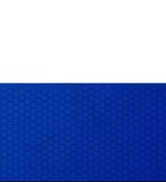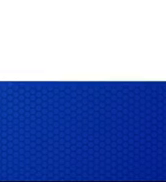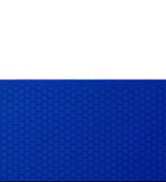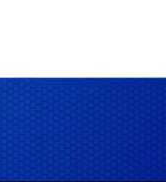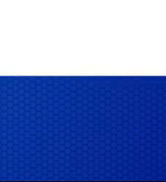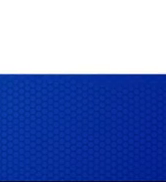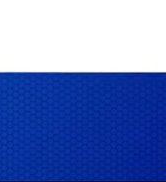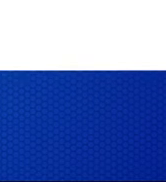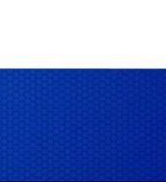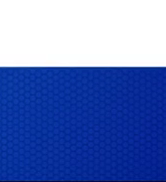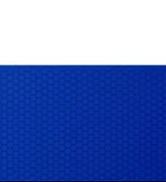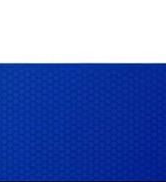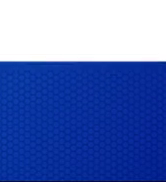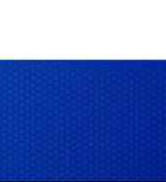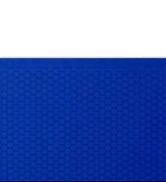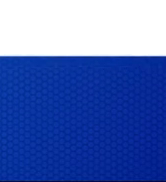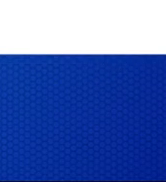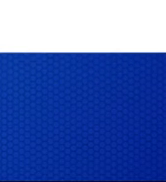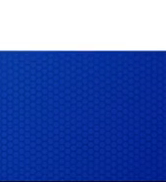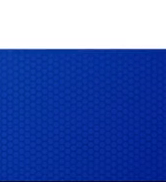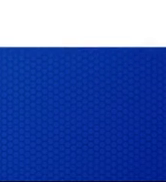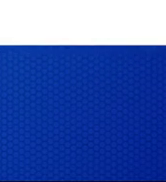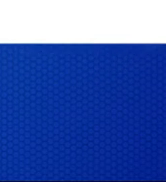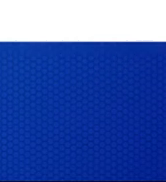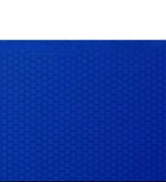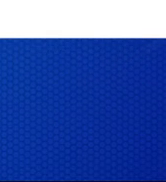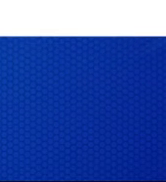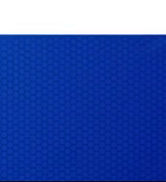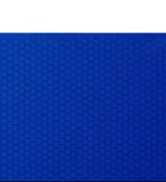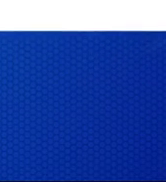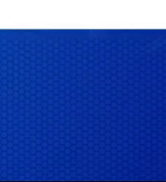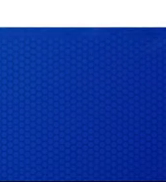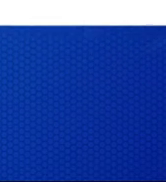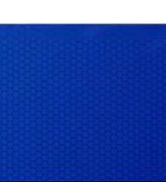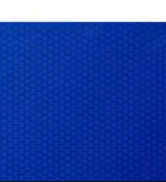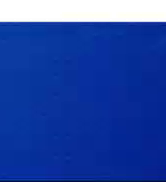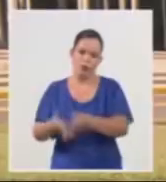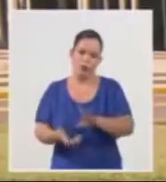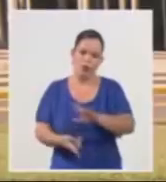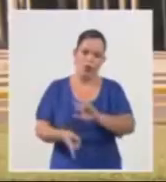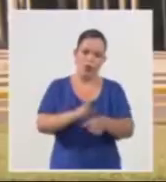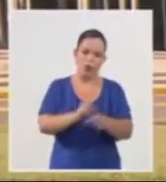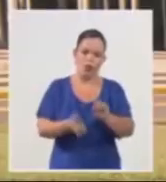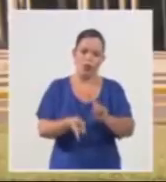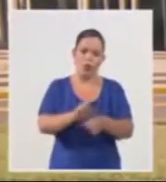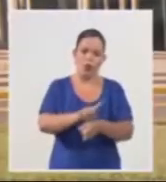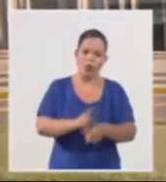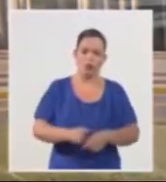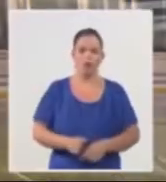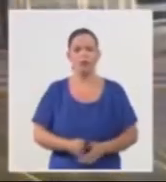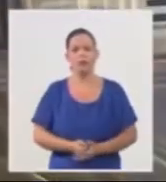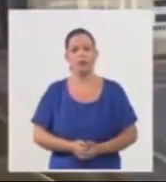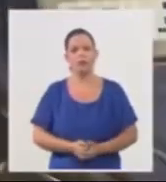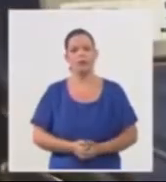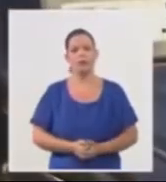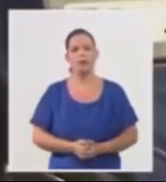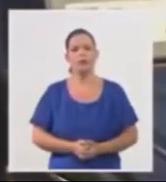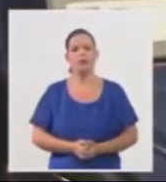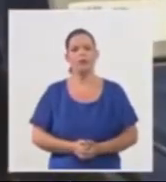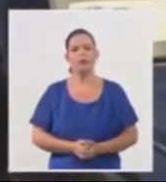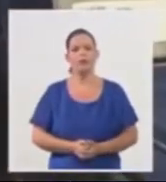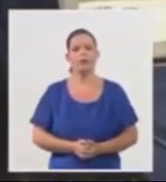América, Tratado de Comercio de los Pueblos, mejor conocida como ALBA-TCP, donde esperan que las naciones que le